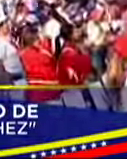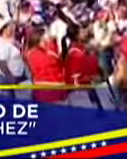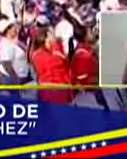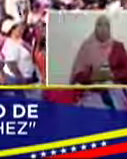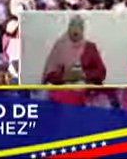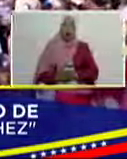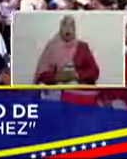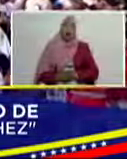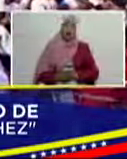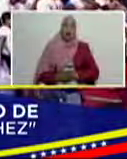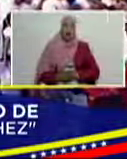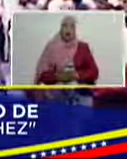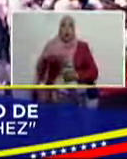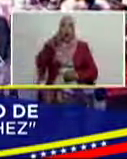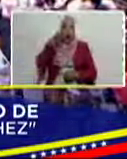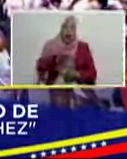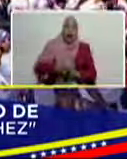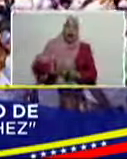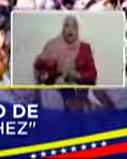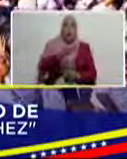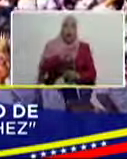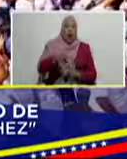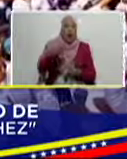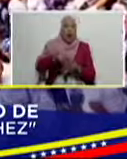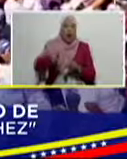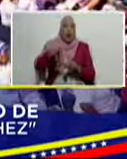¡A la mujer niña!